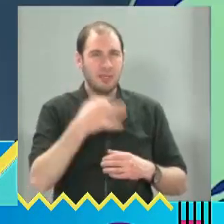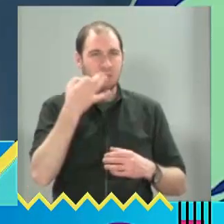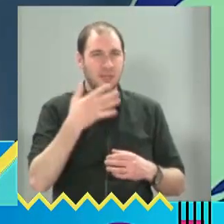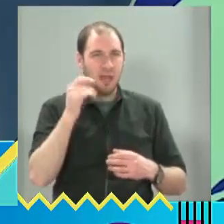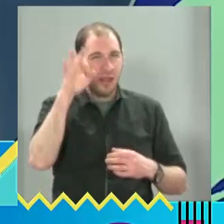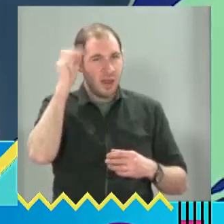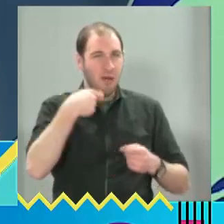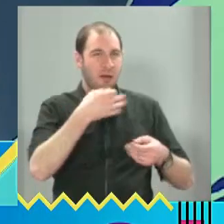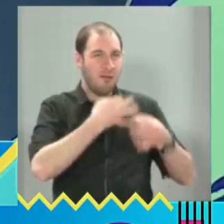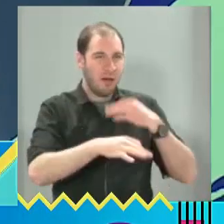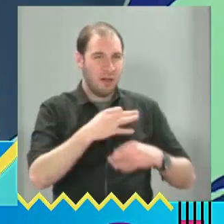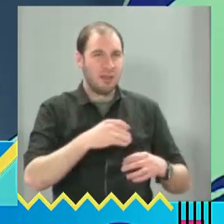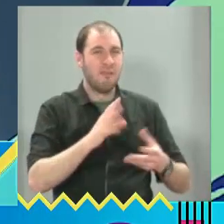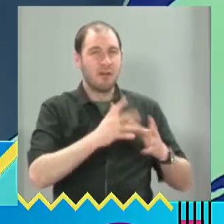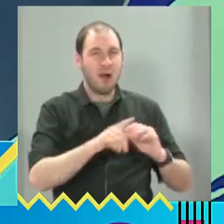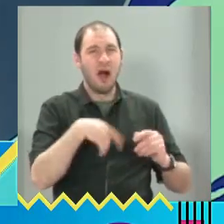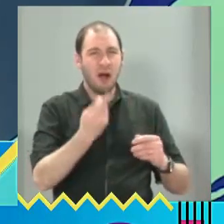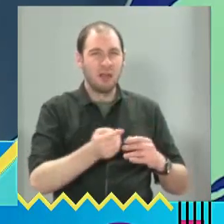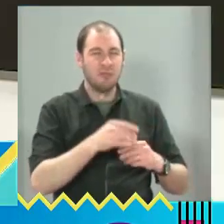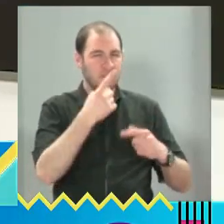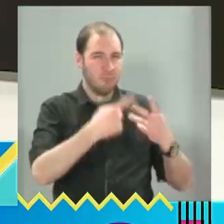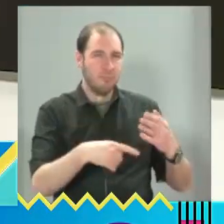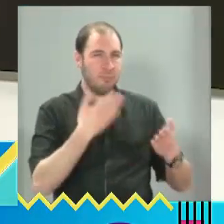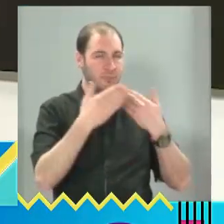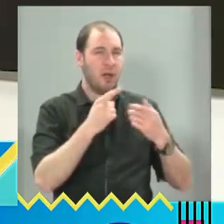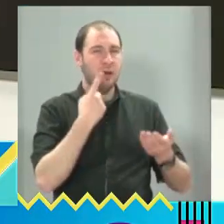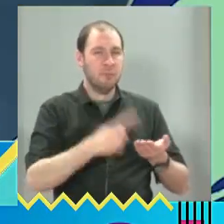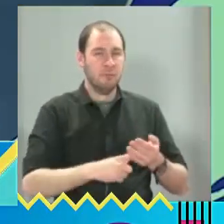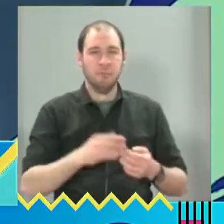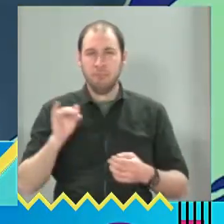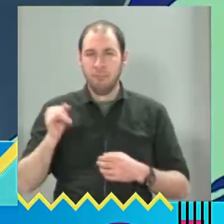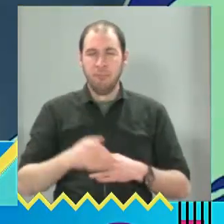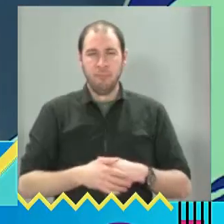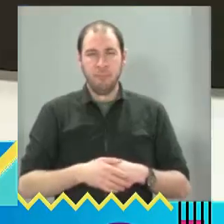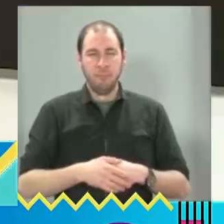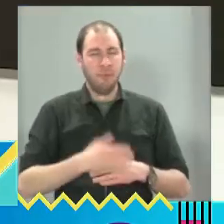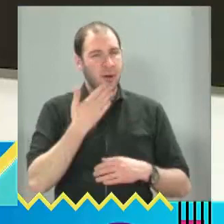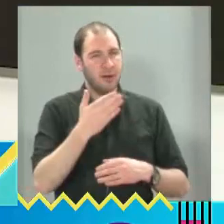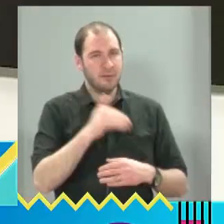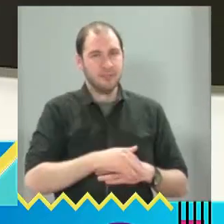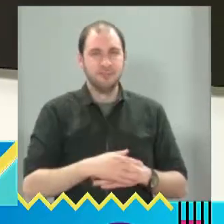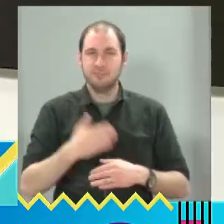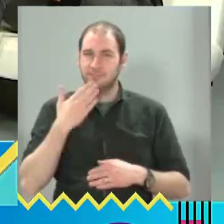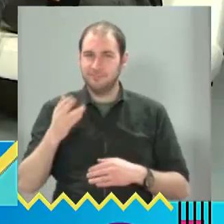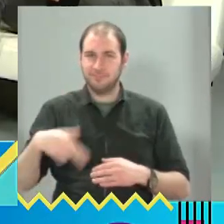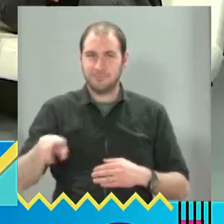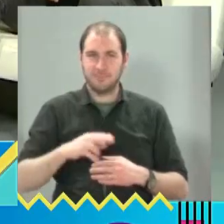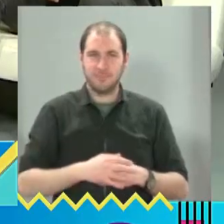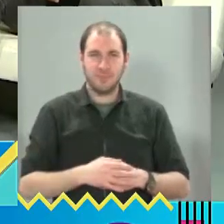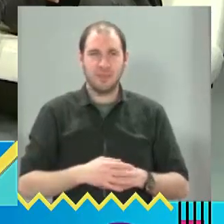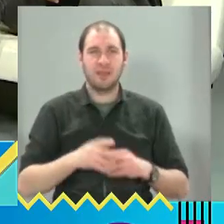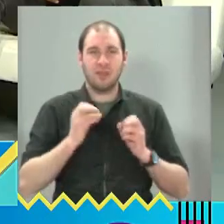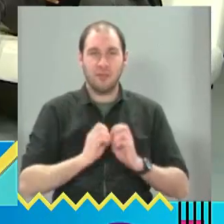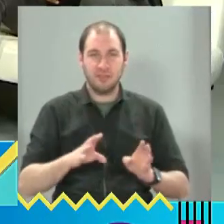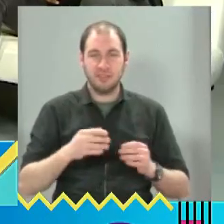en neuromarketing. Otra forma más de hablar de todo esto, ¿no? De la toma de decisiones. Exactamente. Bueno, muchas gracias, Marcos. Gracias a usted.